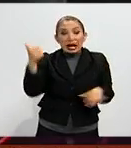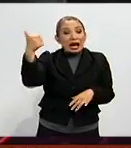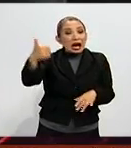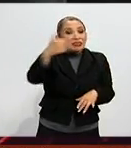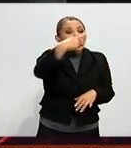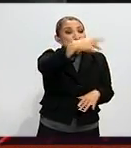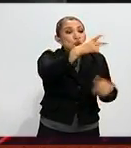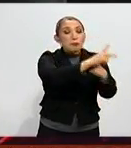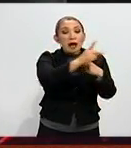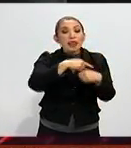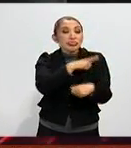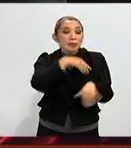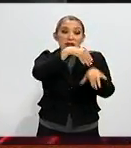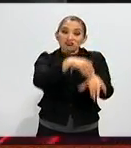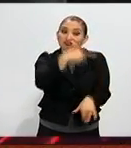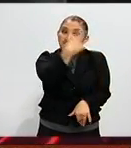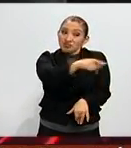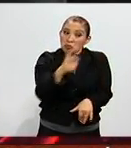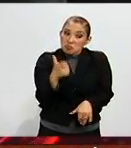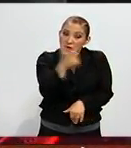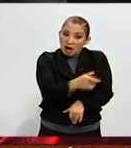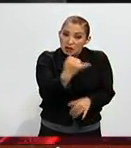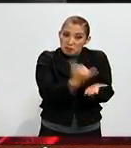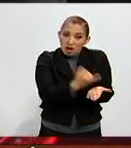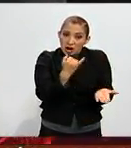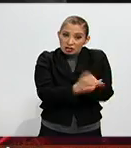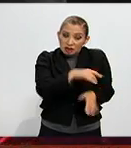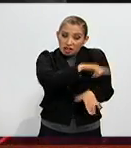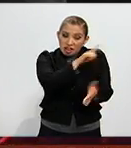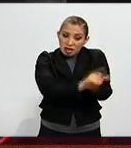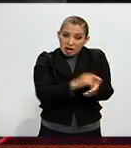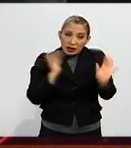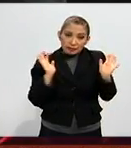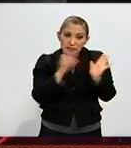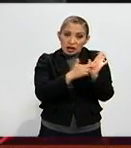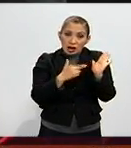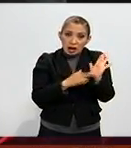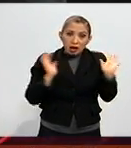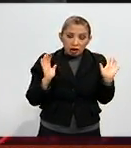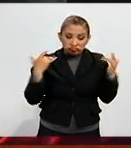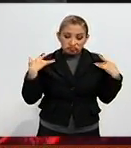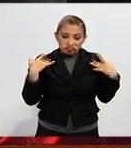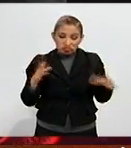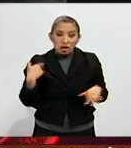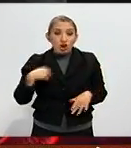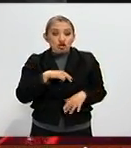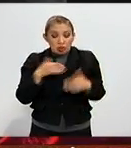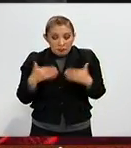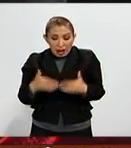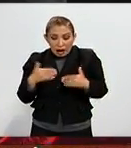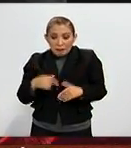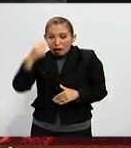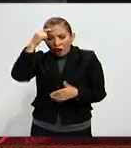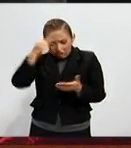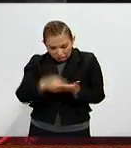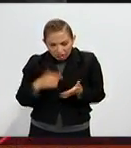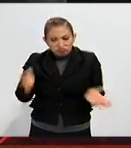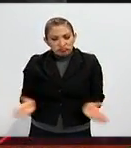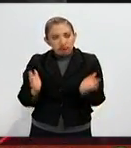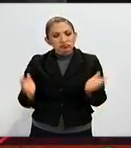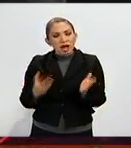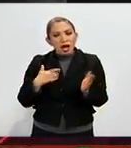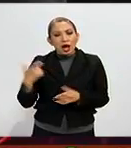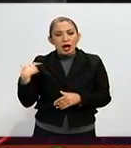debe hacer cumplir a sus ciudadanos y sus empresas sus leyes y sus reglamentaciones, para lo cual Panamá es creyente en fomentar